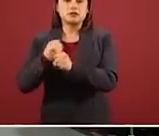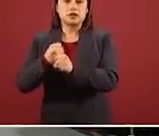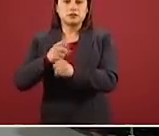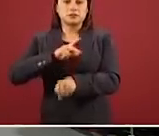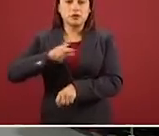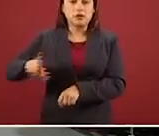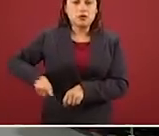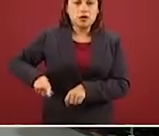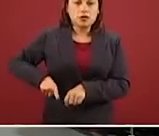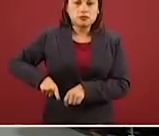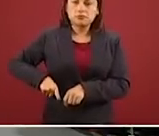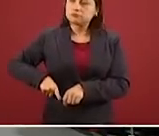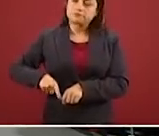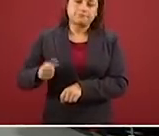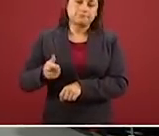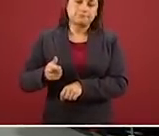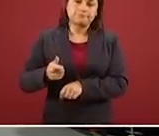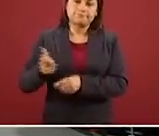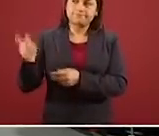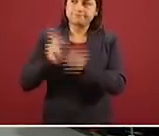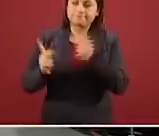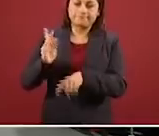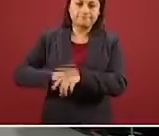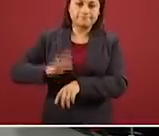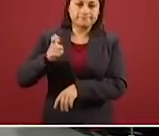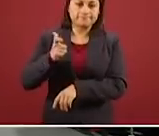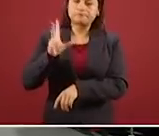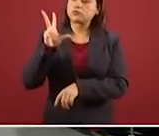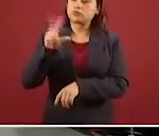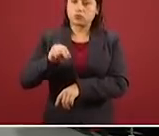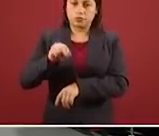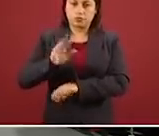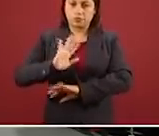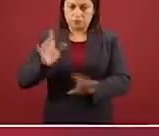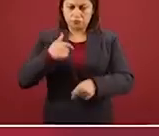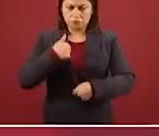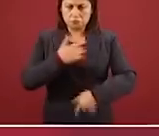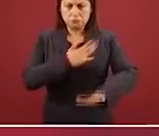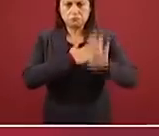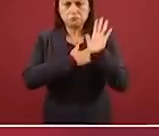que no le va a faltar dinero, apoyo,